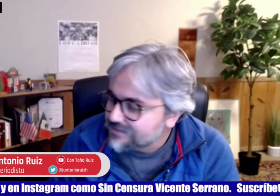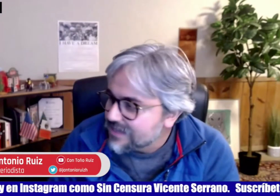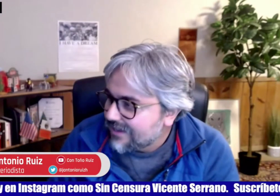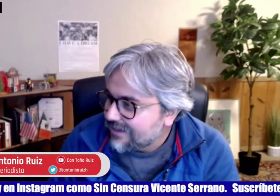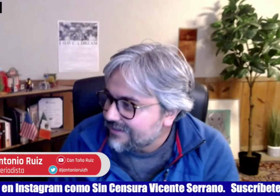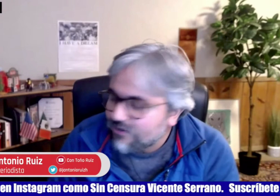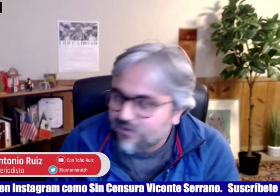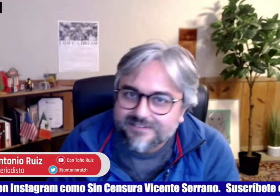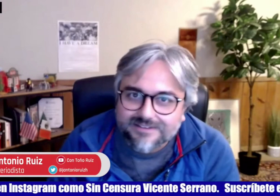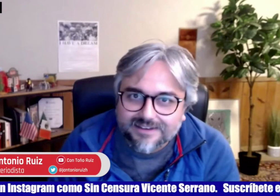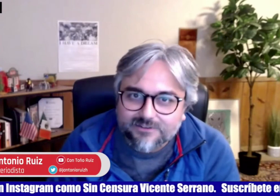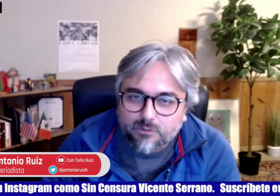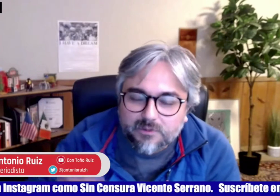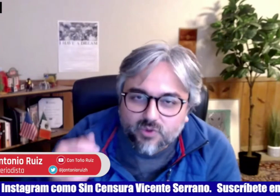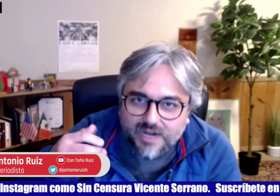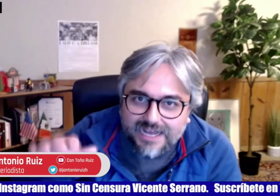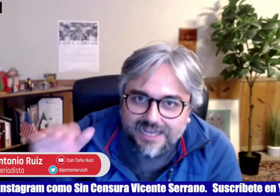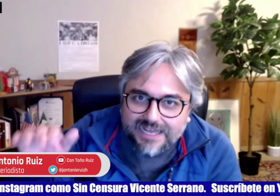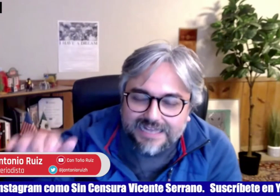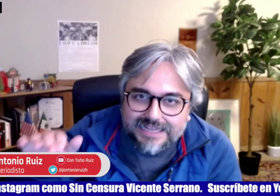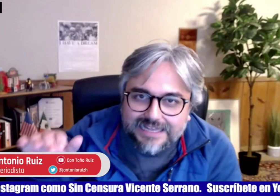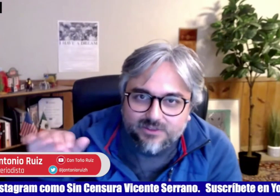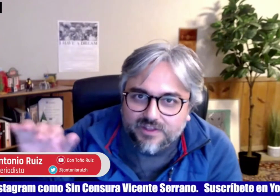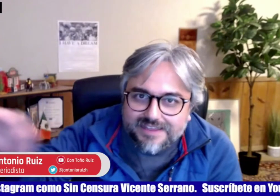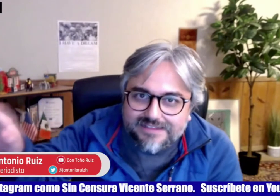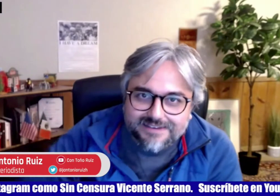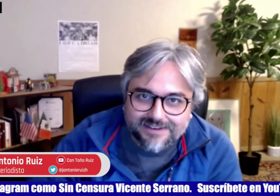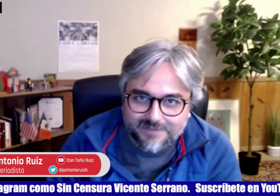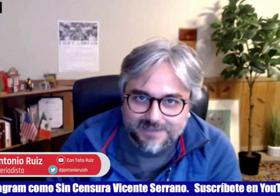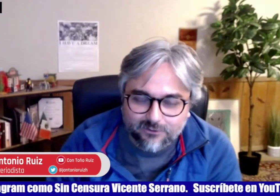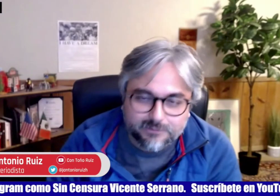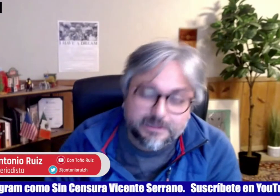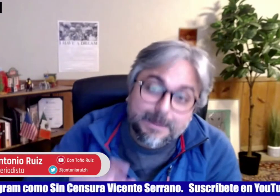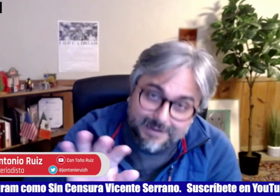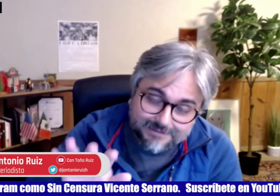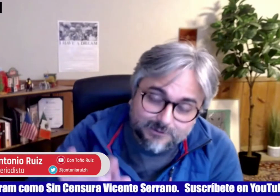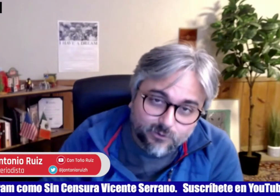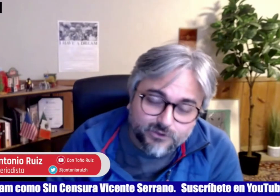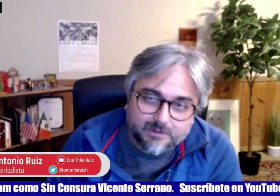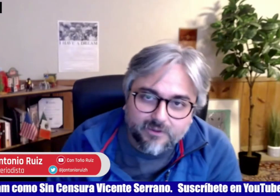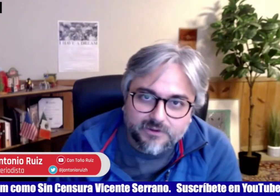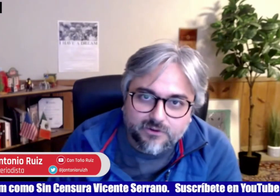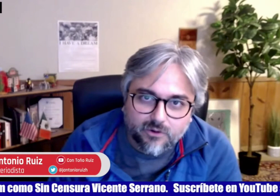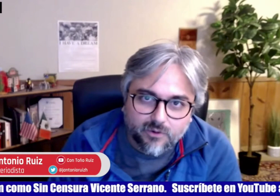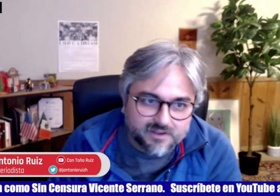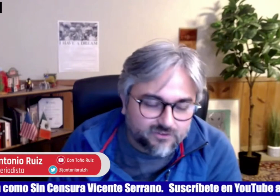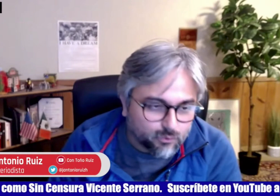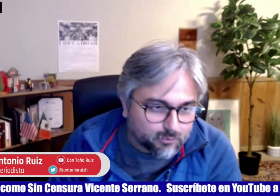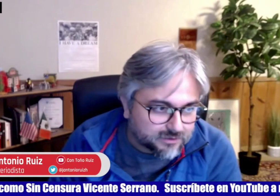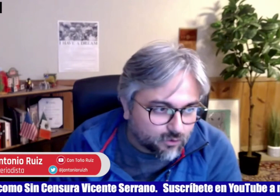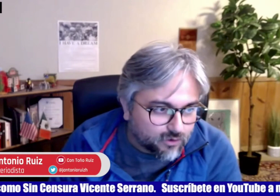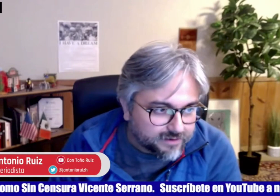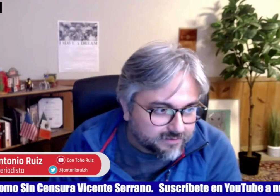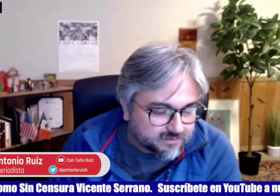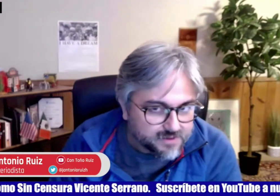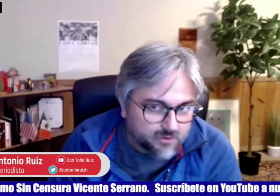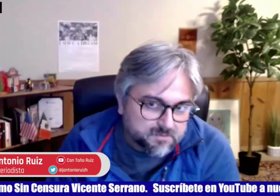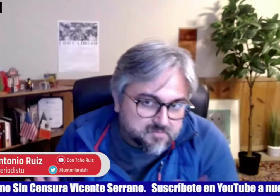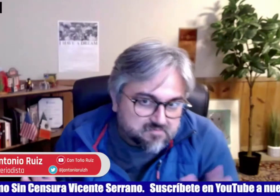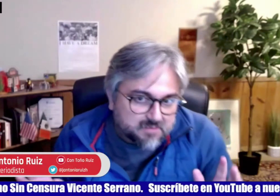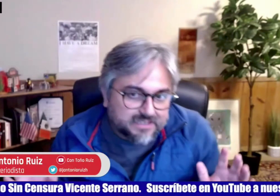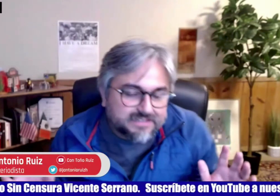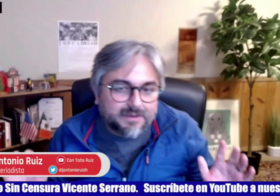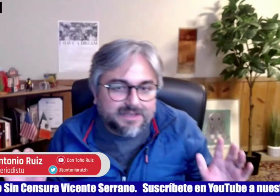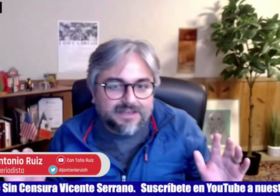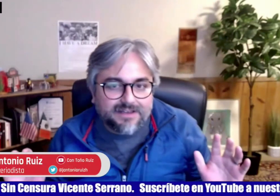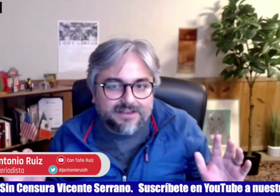él, ya no es, en su momento era tanto tendencia nada más de los conservadores como lo es Chumel Torres, y hoy,